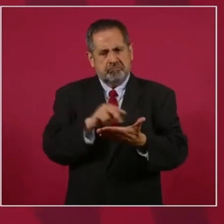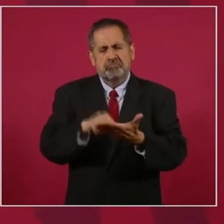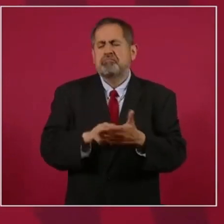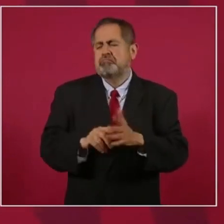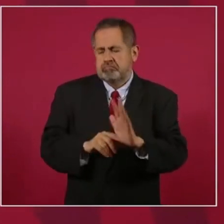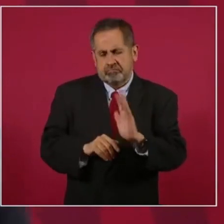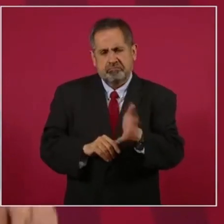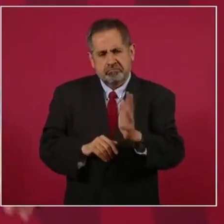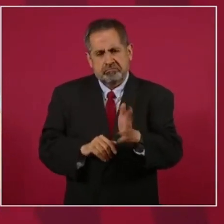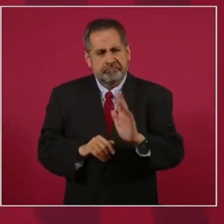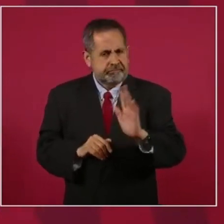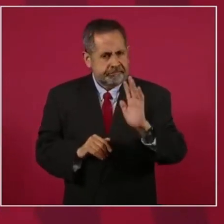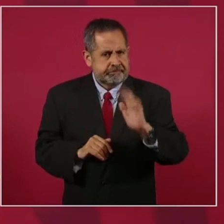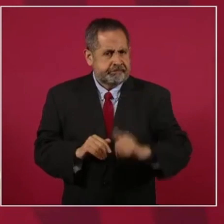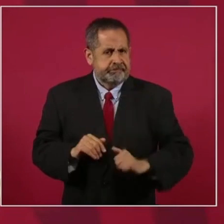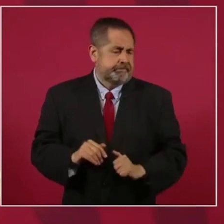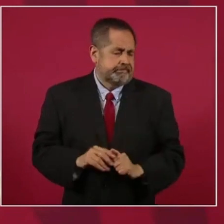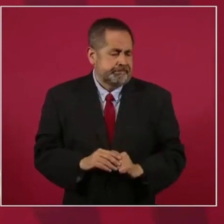y a eso